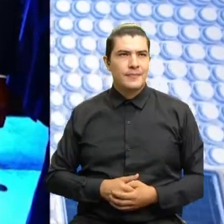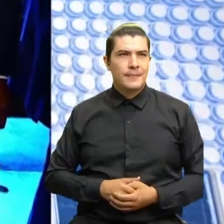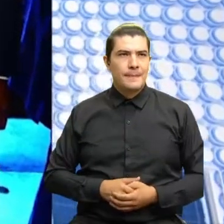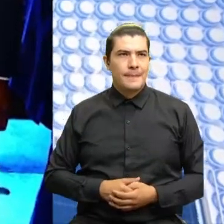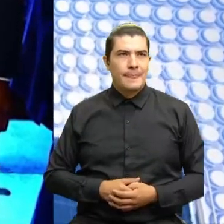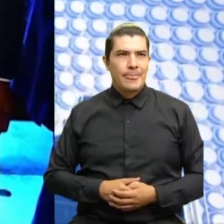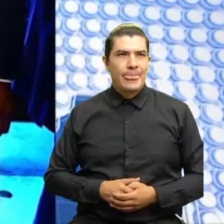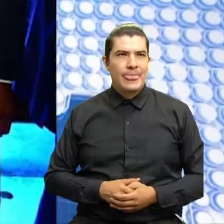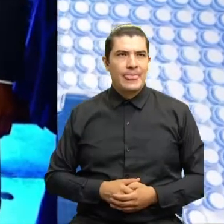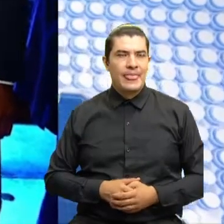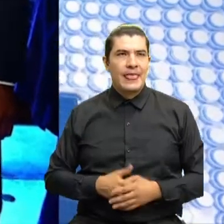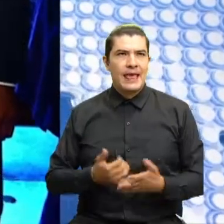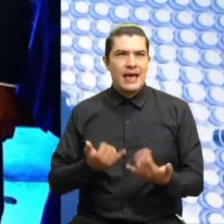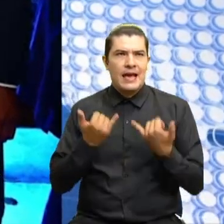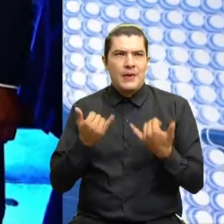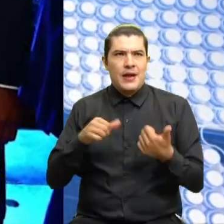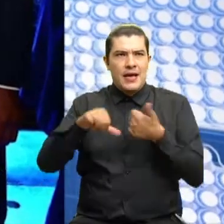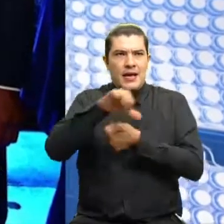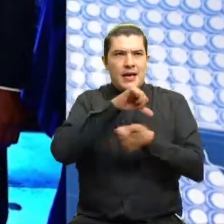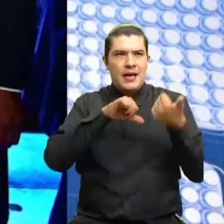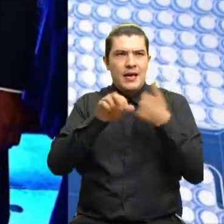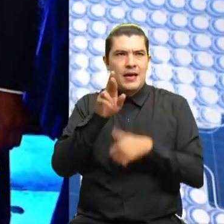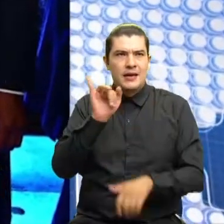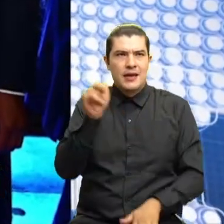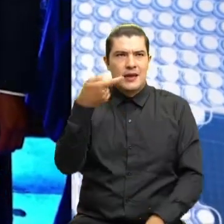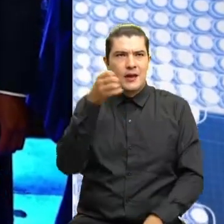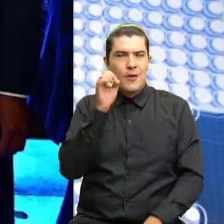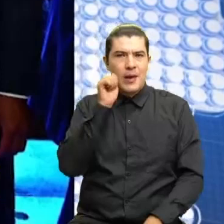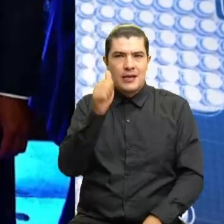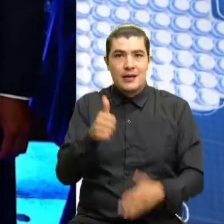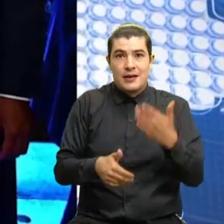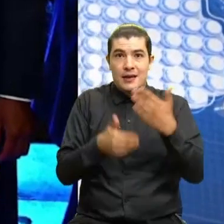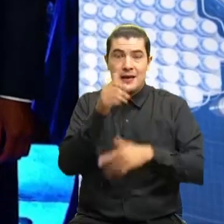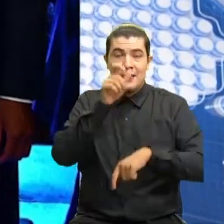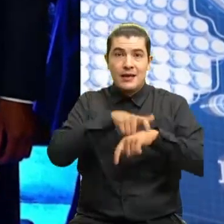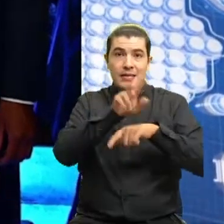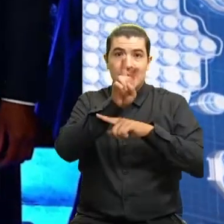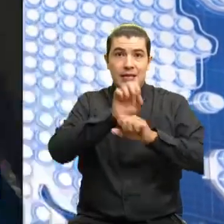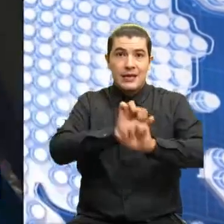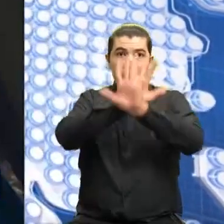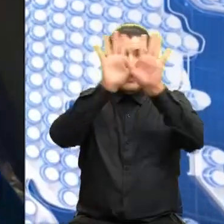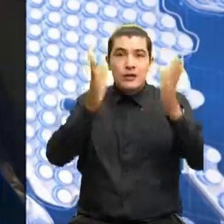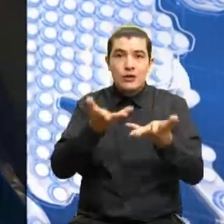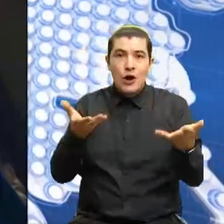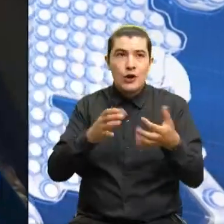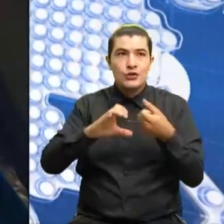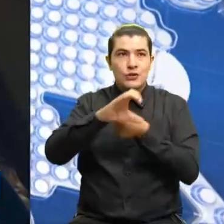Florida Blanca. Se palpita el Giro de Rigo que dará inicio mañana a partir de las 7 de la mañana en Piedecuesta.